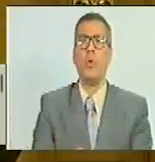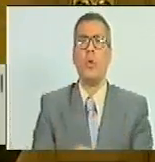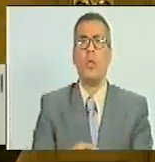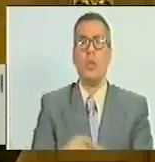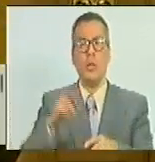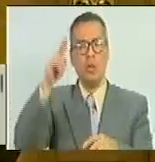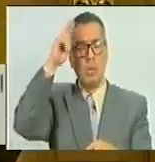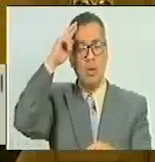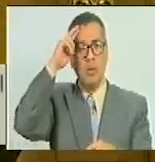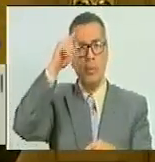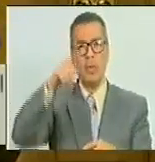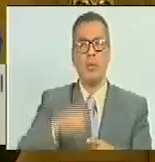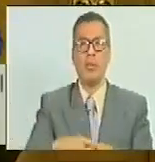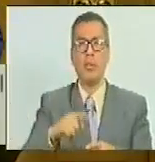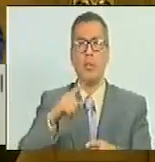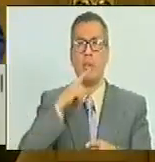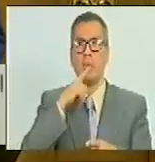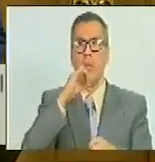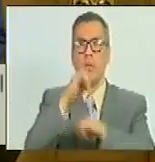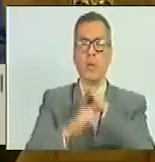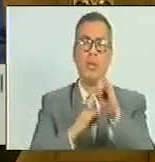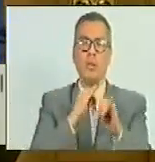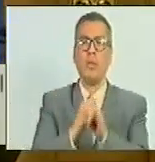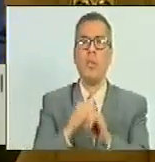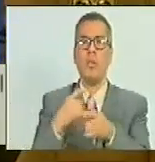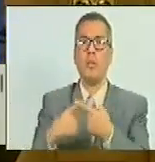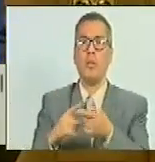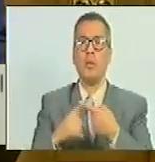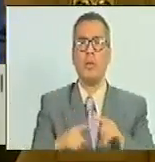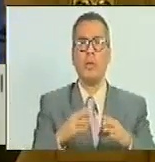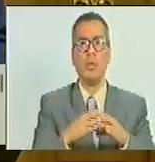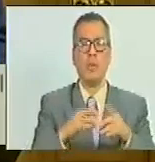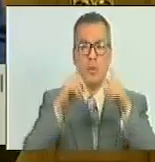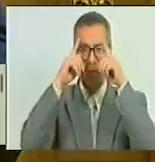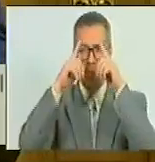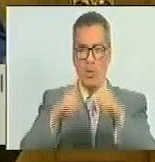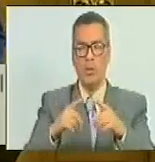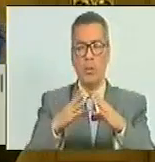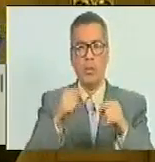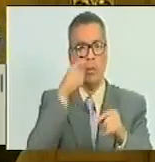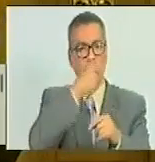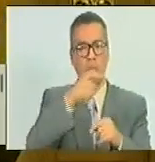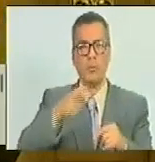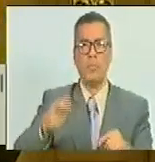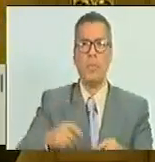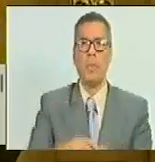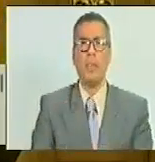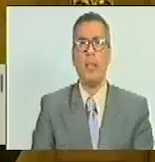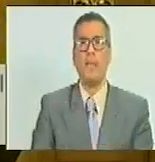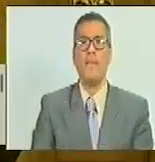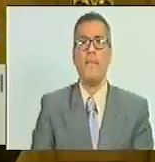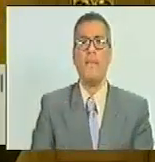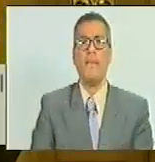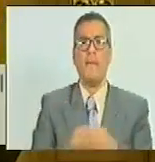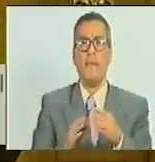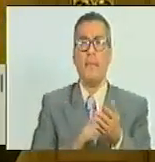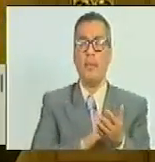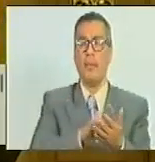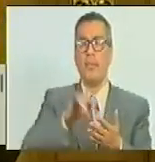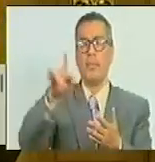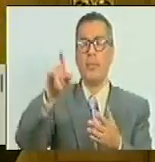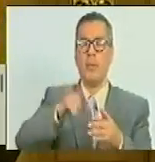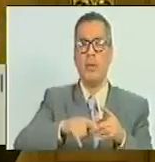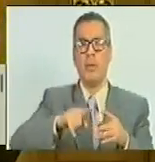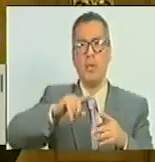el respeto al derecho internacional y a la autodeterminación de los pueblos. La más reciente gira del presidente